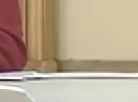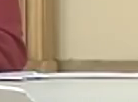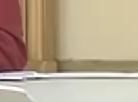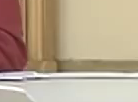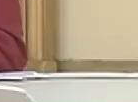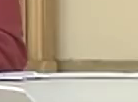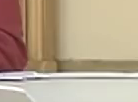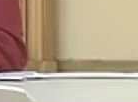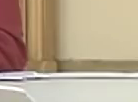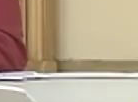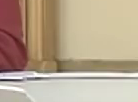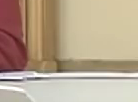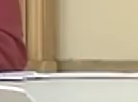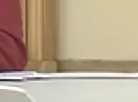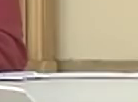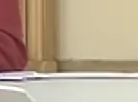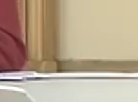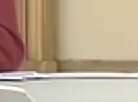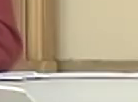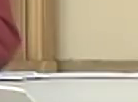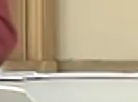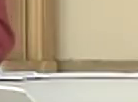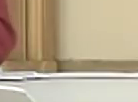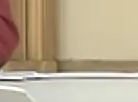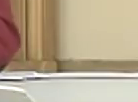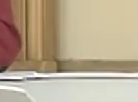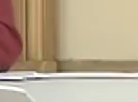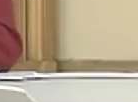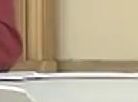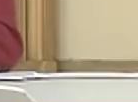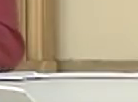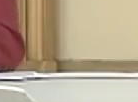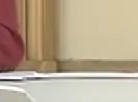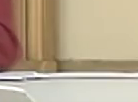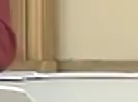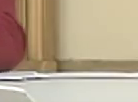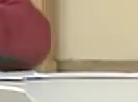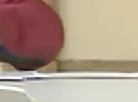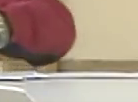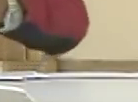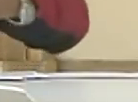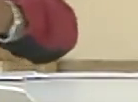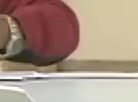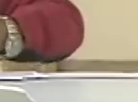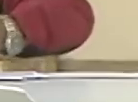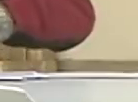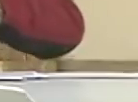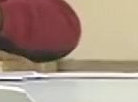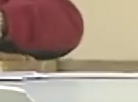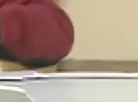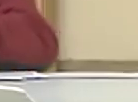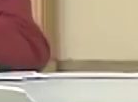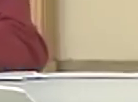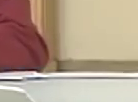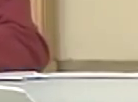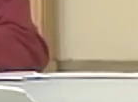República, en todo el territorio nacional. Y así le di la cara a la gente, salí,